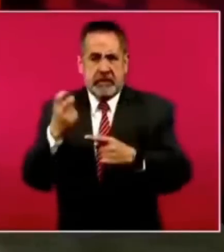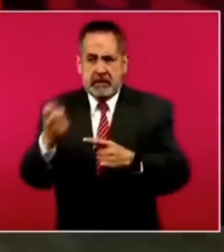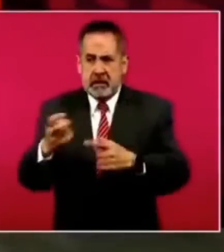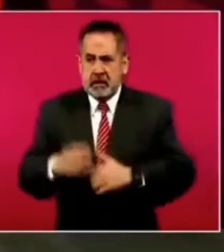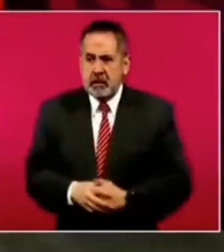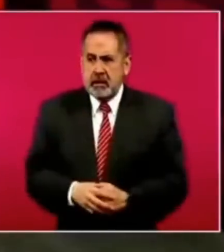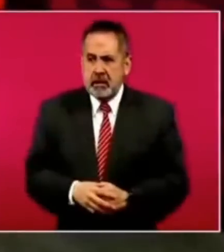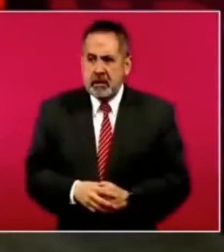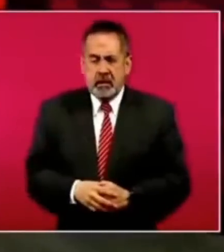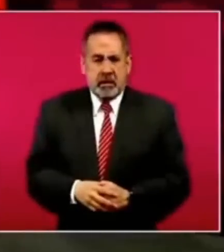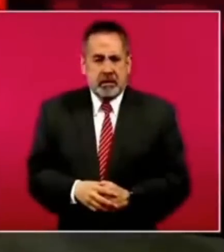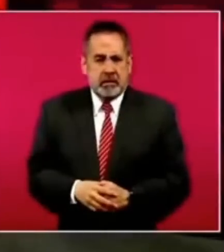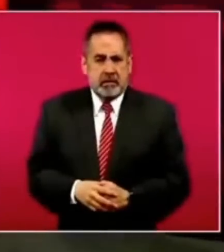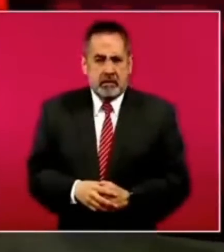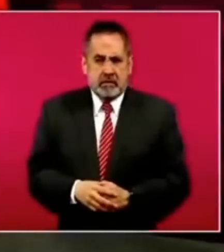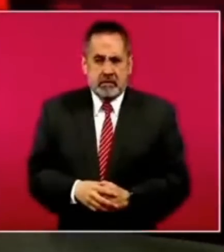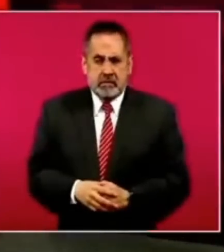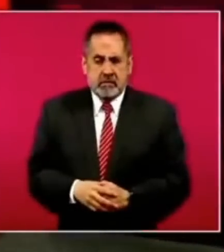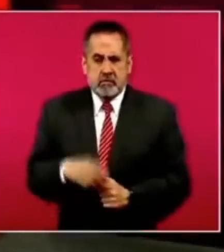Y